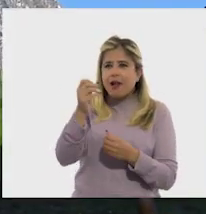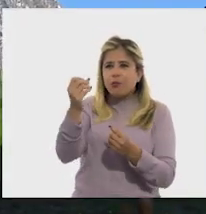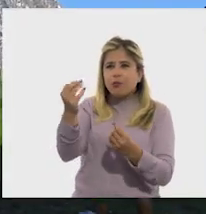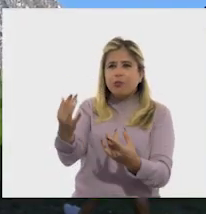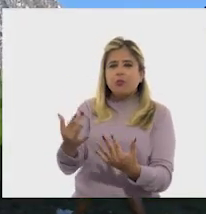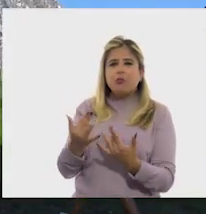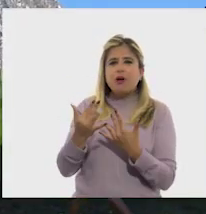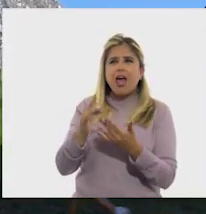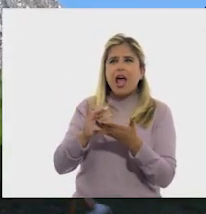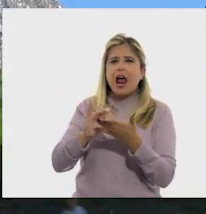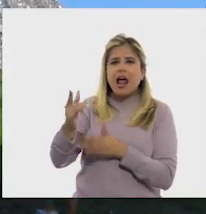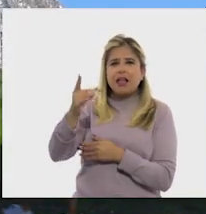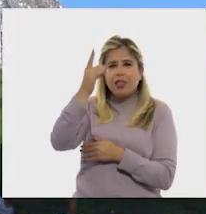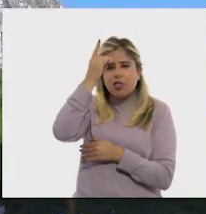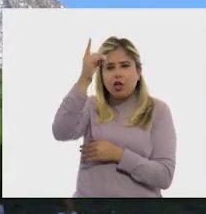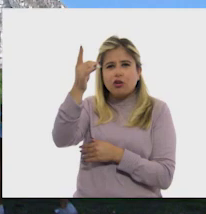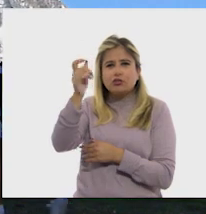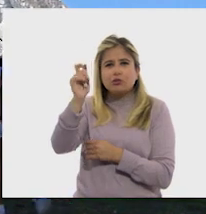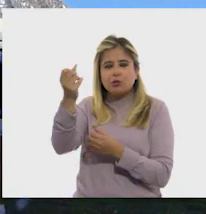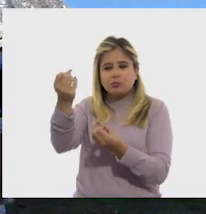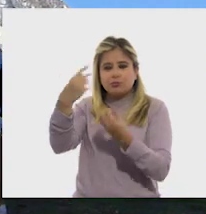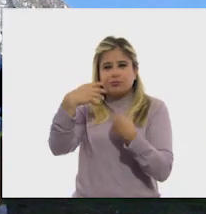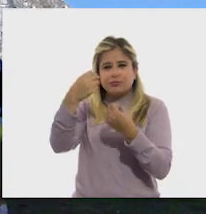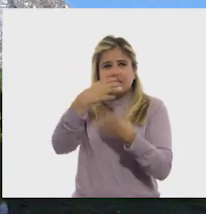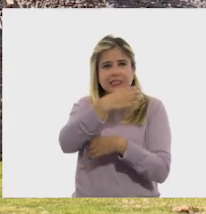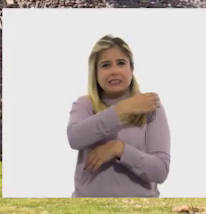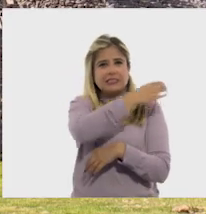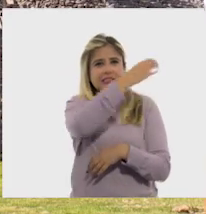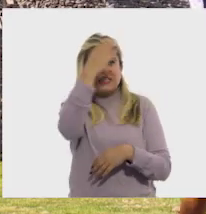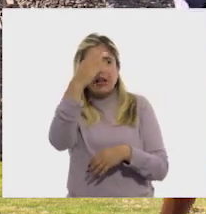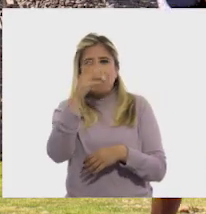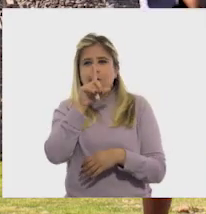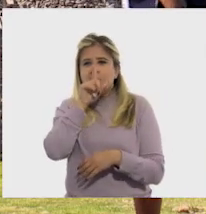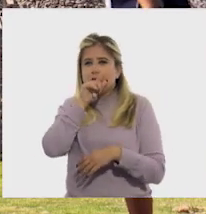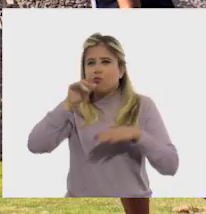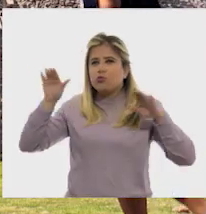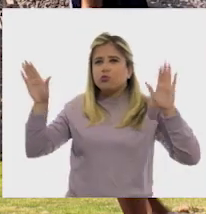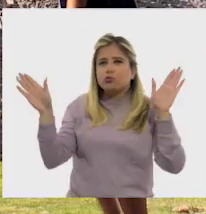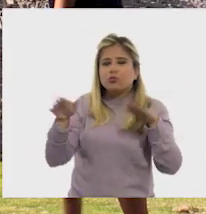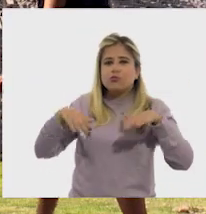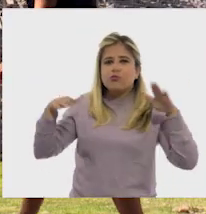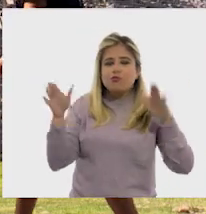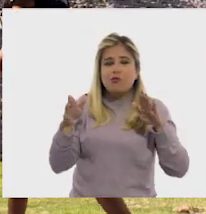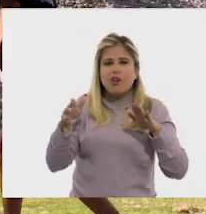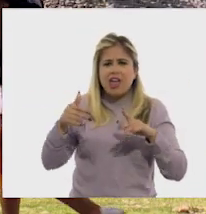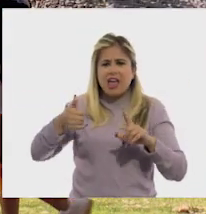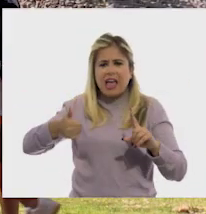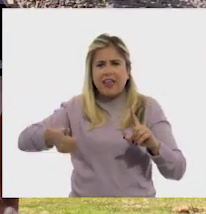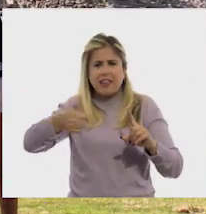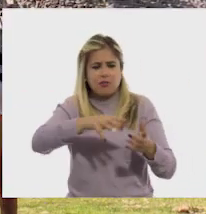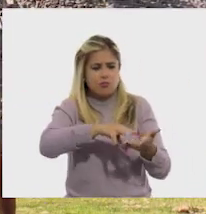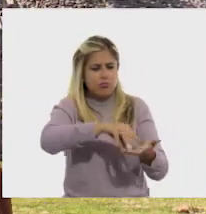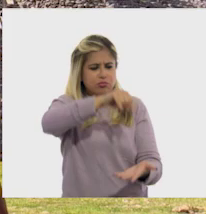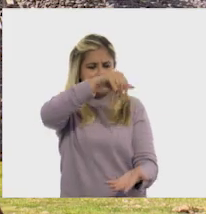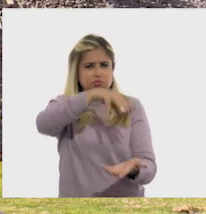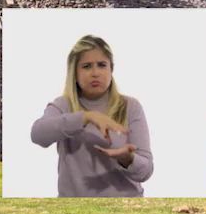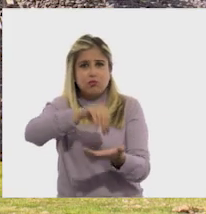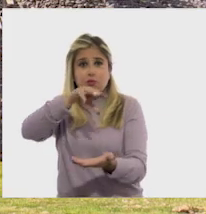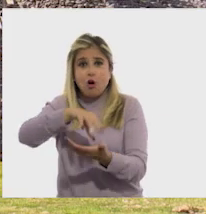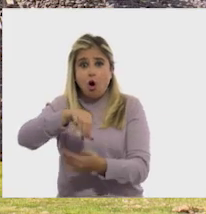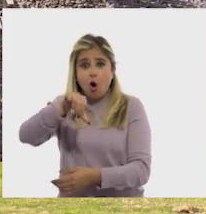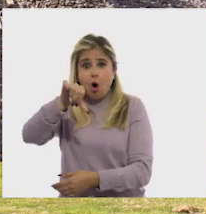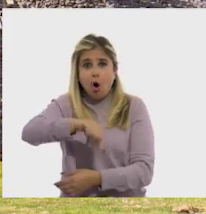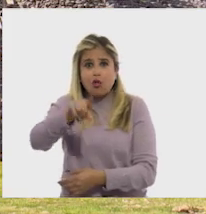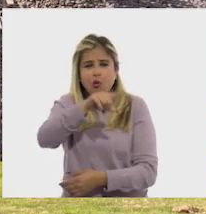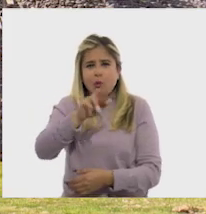a los dioses que habitan en mí, como el cielo en las aves, y el polvo en cada segundo de nosotros. Hoy que habitas